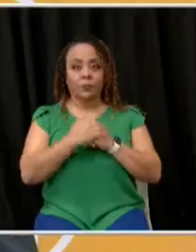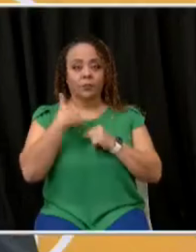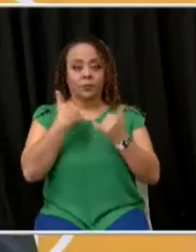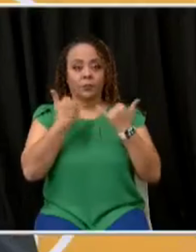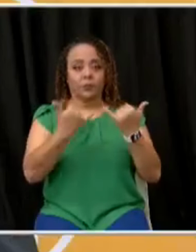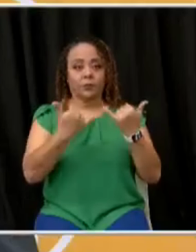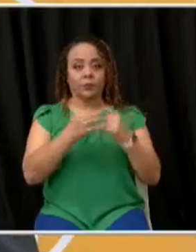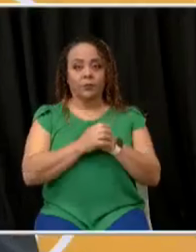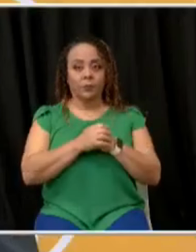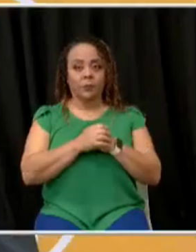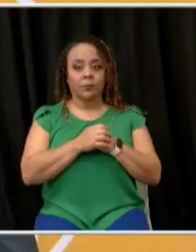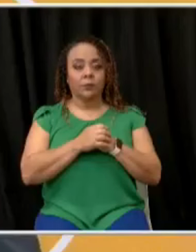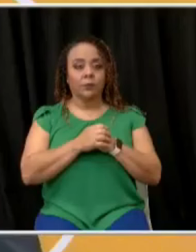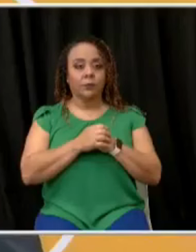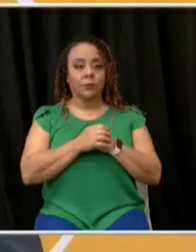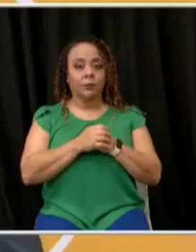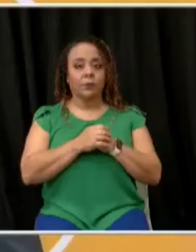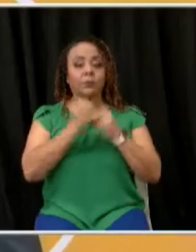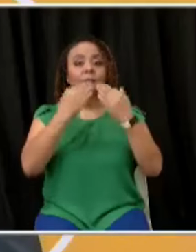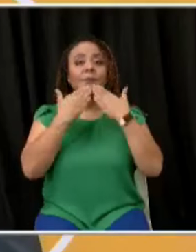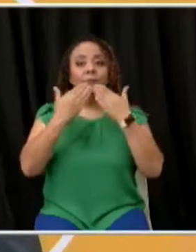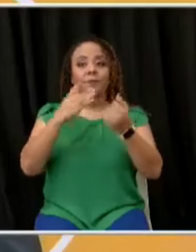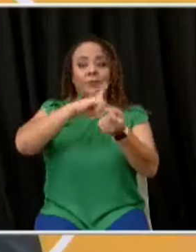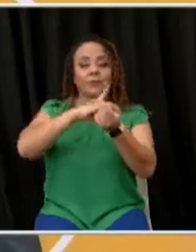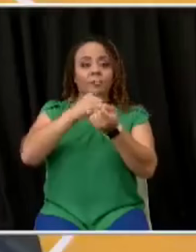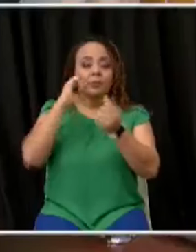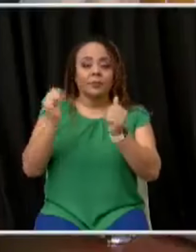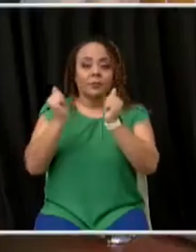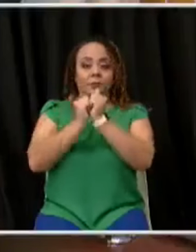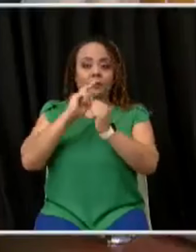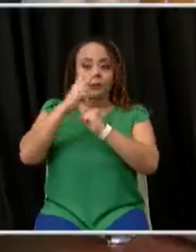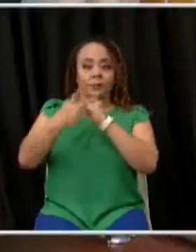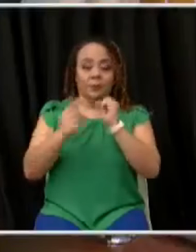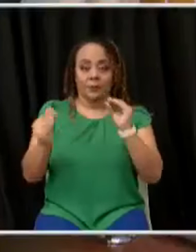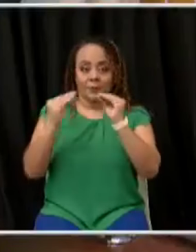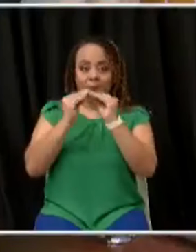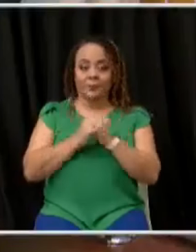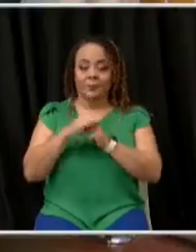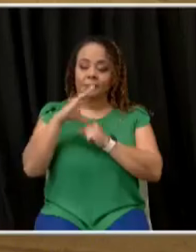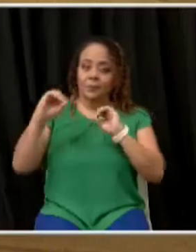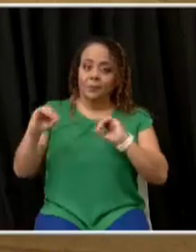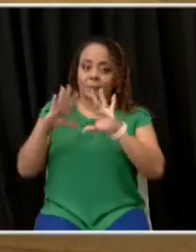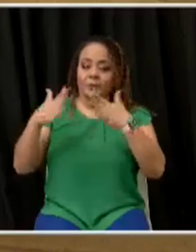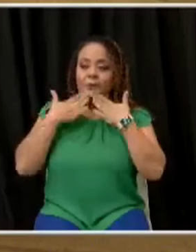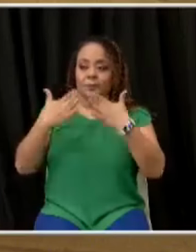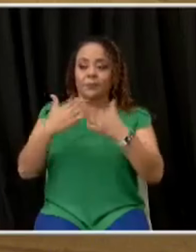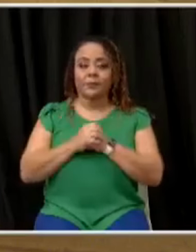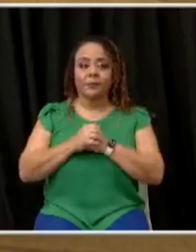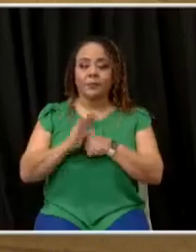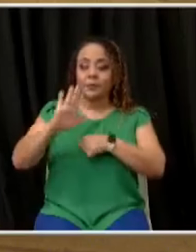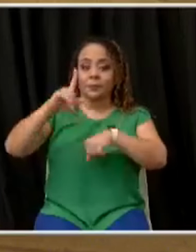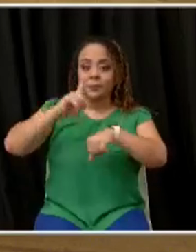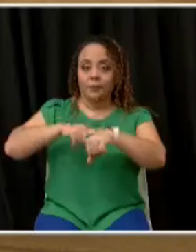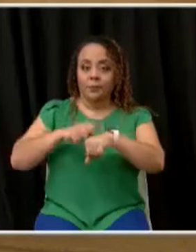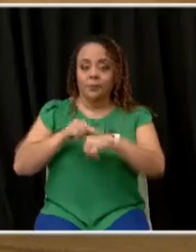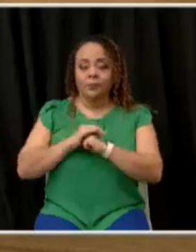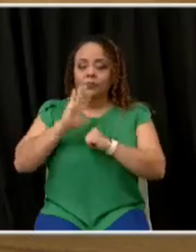presente. Muchísimas gracias, doctor, por acompañarnos una vez más y, pues, por supuesto, agradecerle su tiempo,